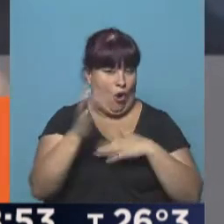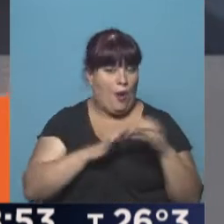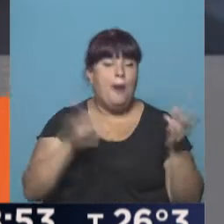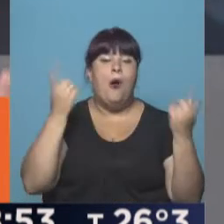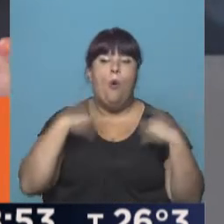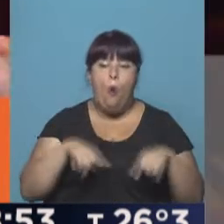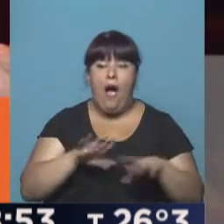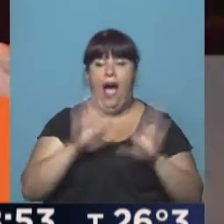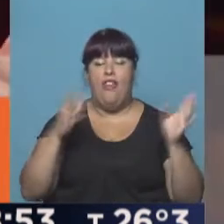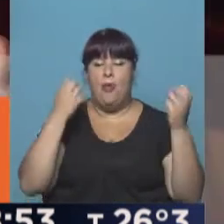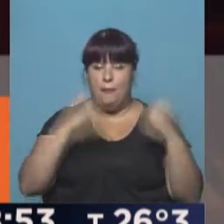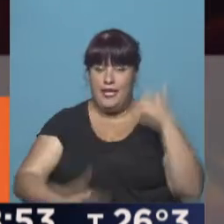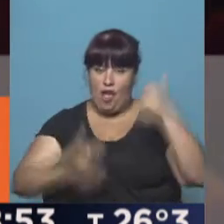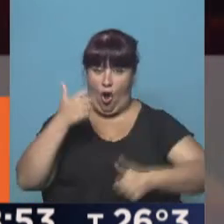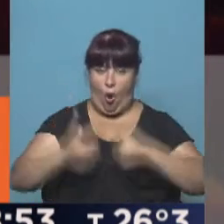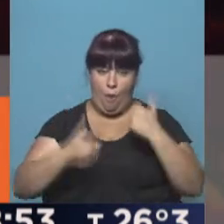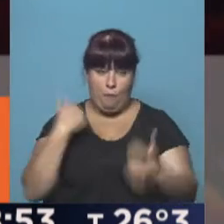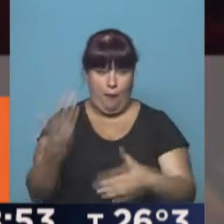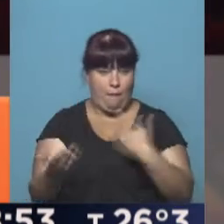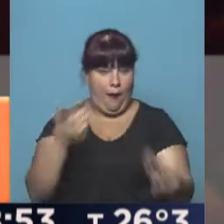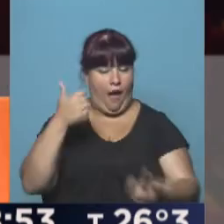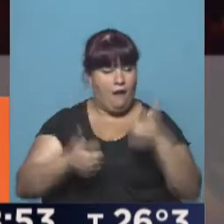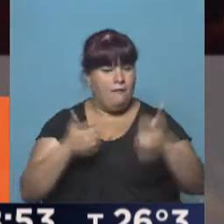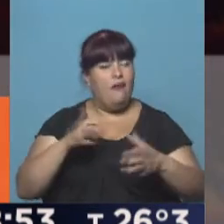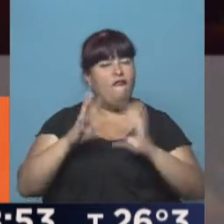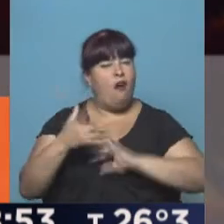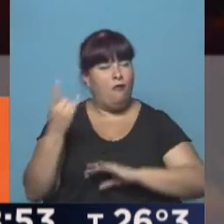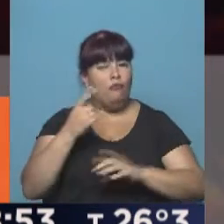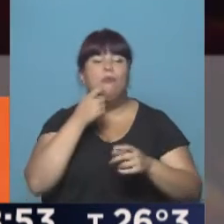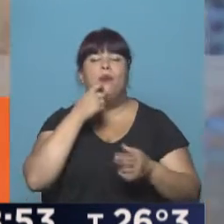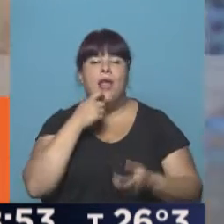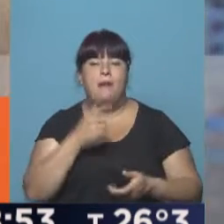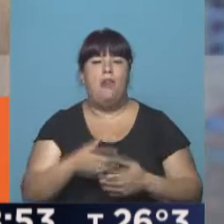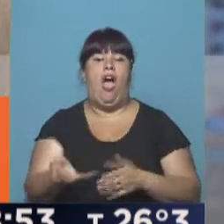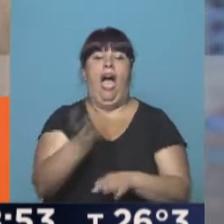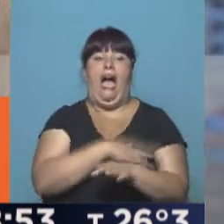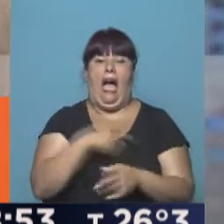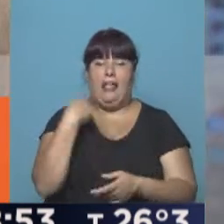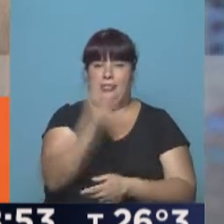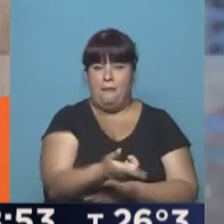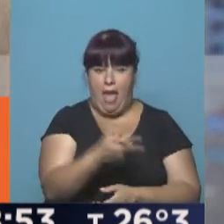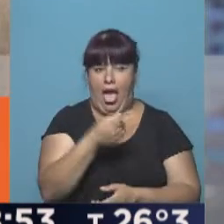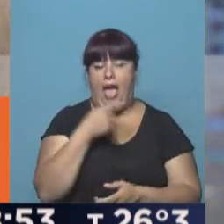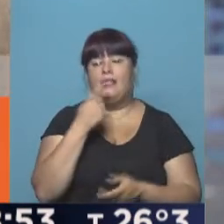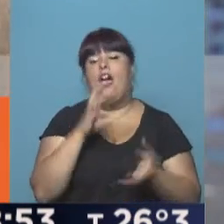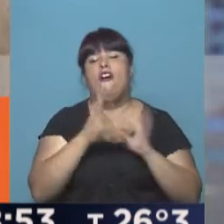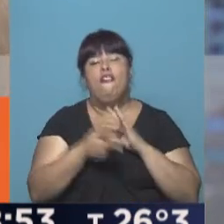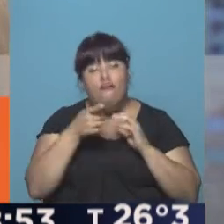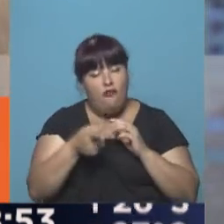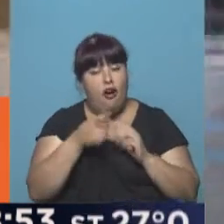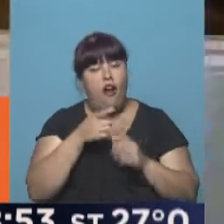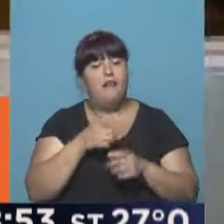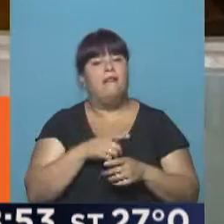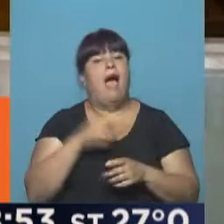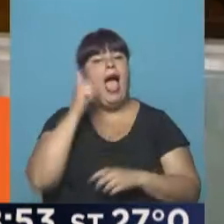se iniciaba la licitación, había mecanismos muy perversos como, bueno, por ejemplo, los adelantos financieros, que era un mecanismo por el cual